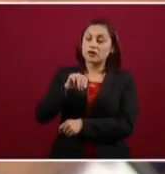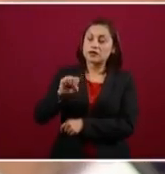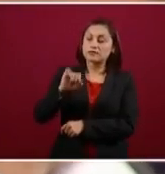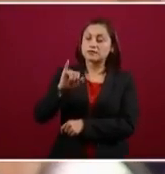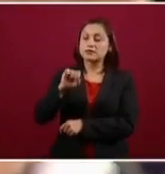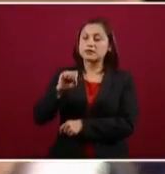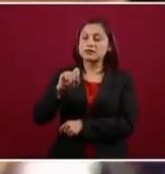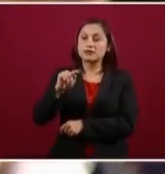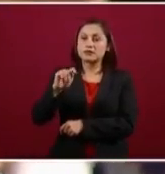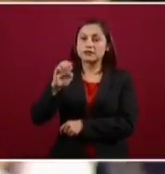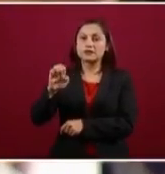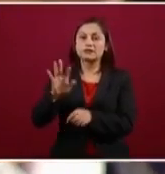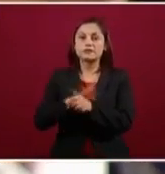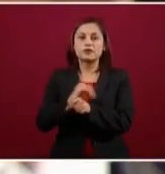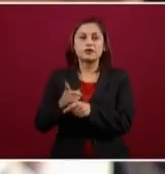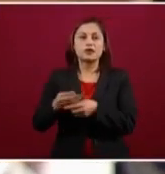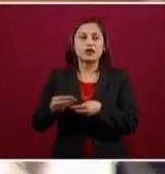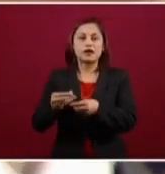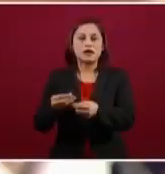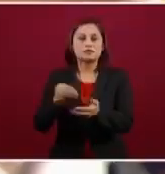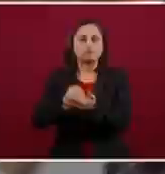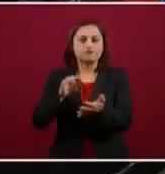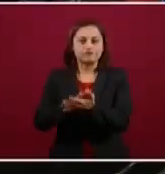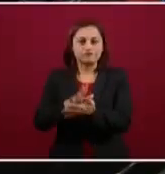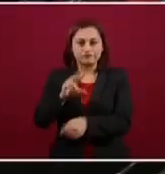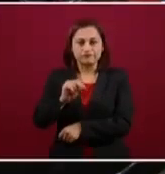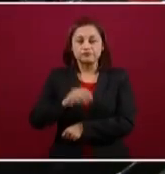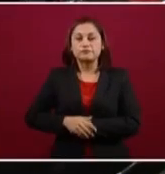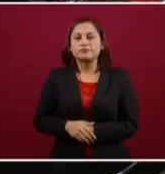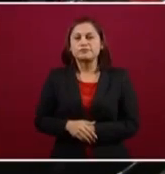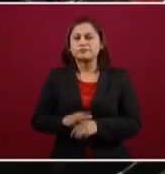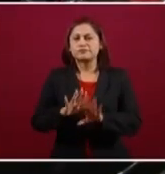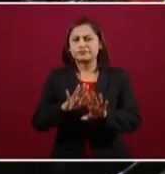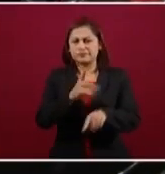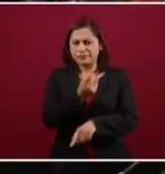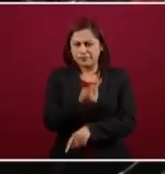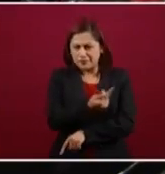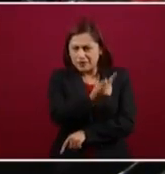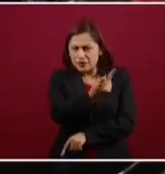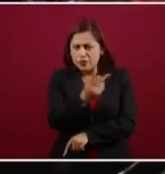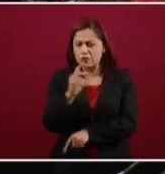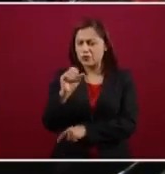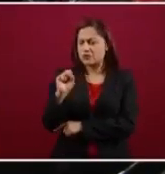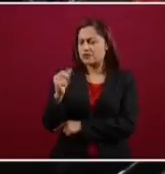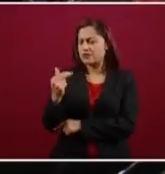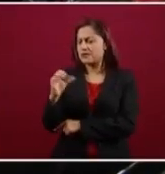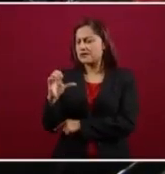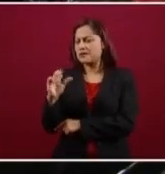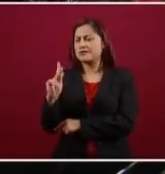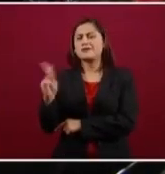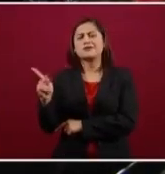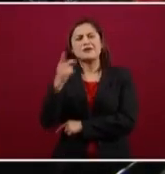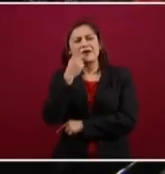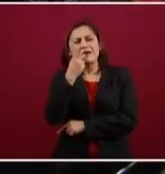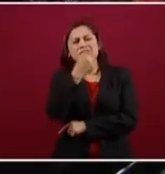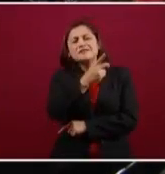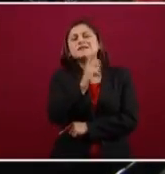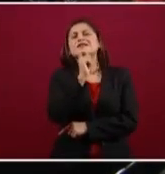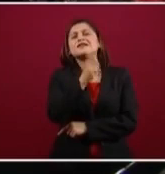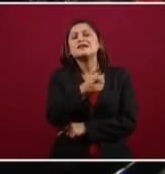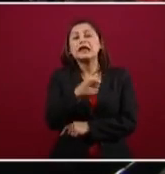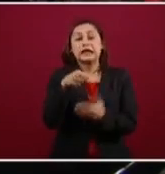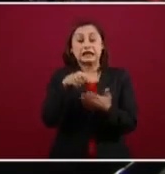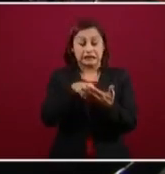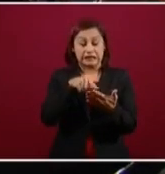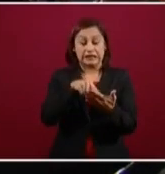los gastos no erogados. ¿Qué le dicen desde Hacienda y cómo revertir y qué consecuencias habría tenido este